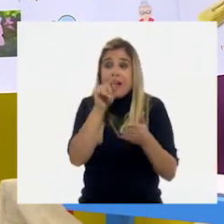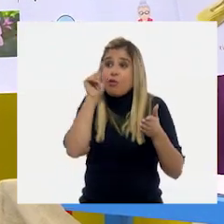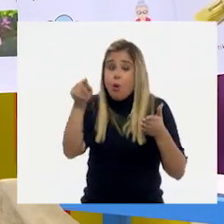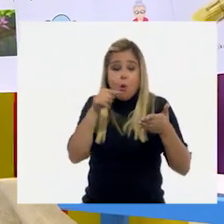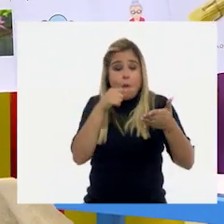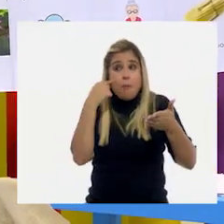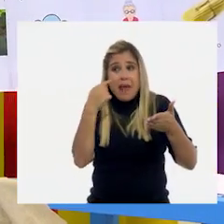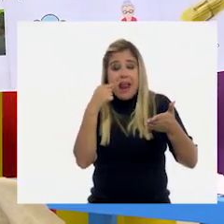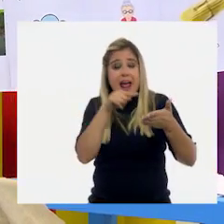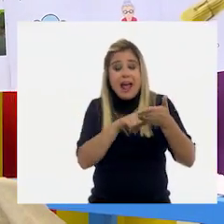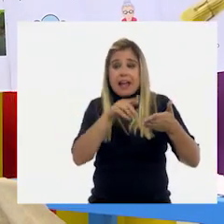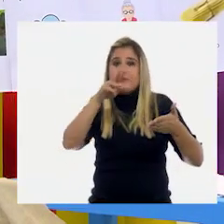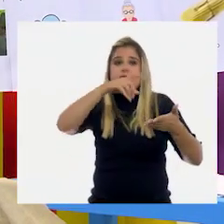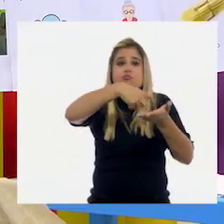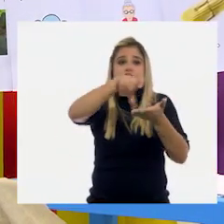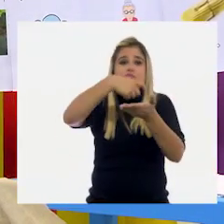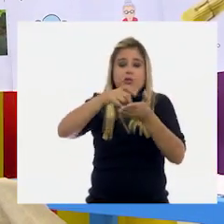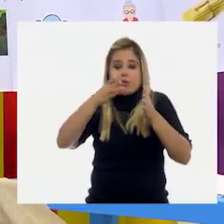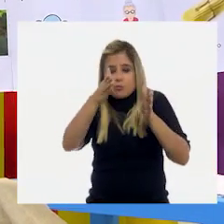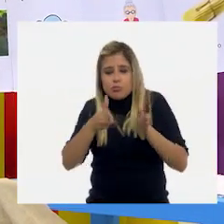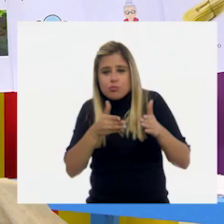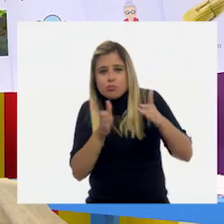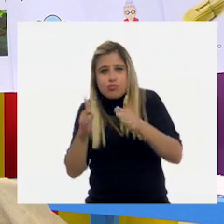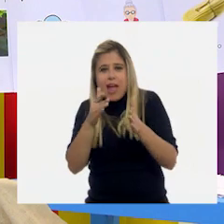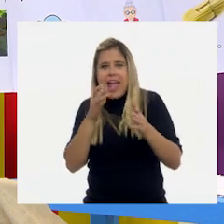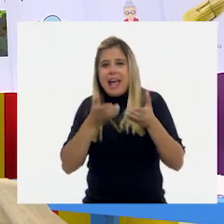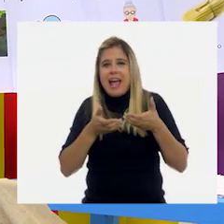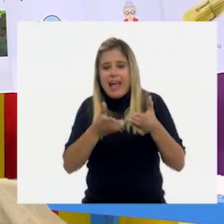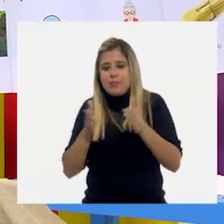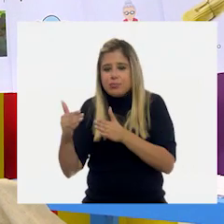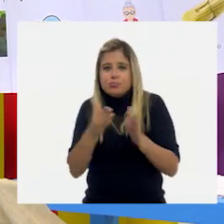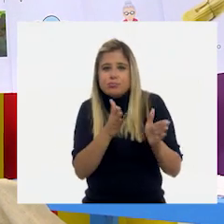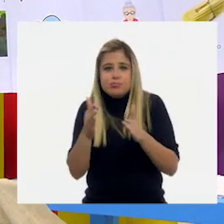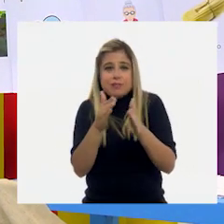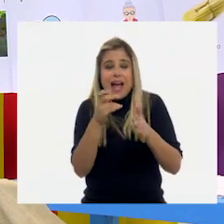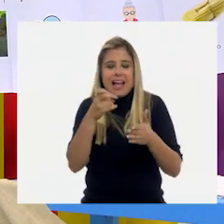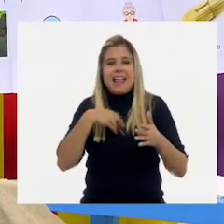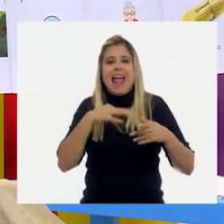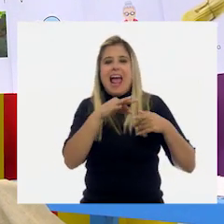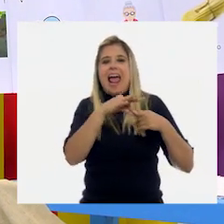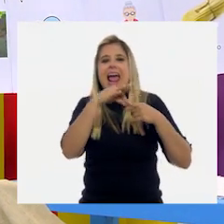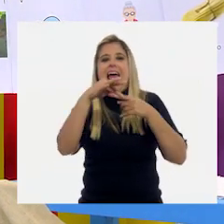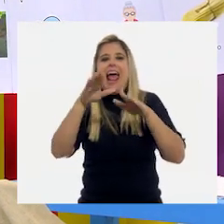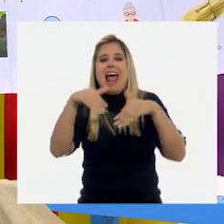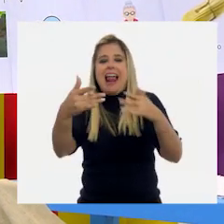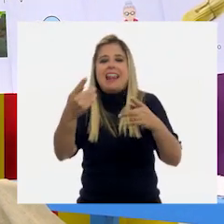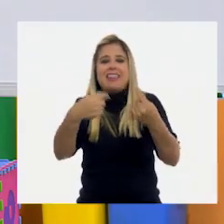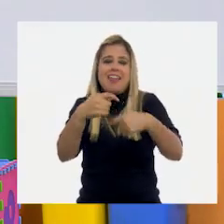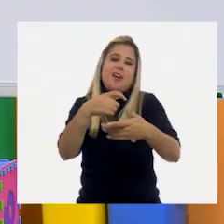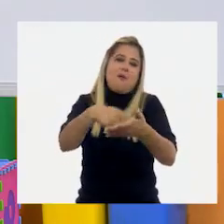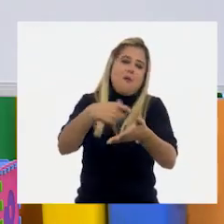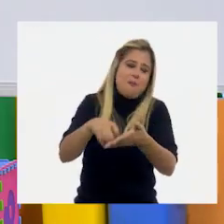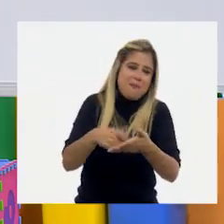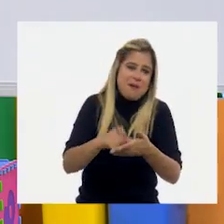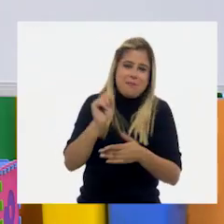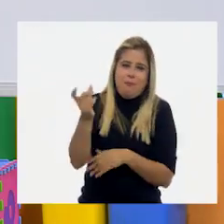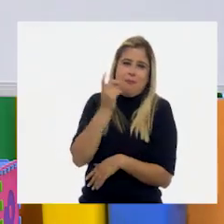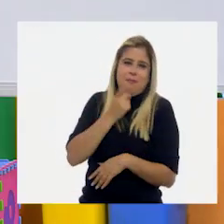llevar un mandado a tal lugar, y me hacía un croquis en un papelito chiquito y yo con ese me guiaba, ¿cierto? Así es,